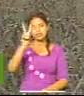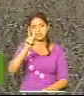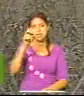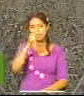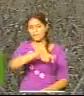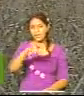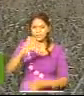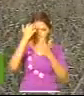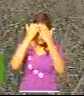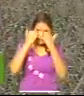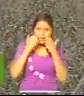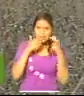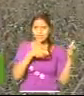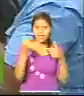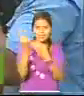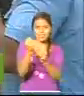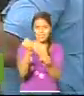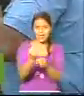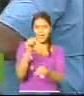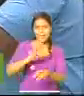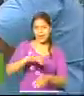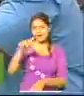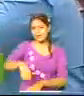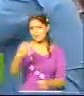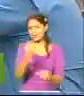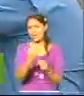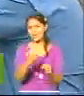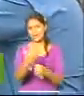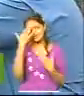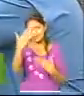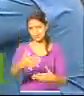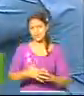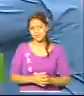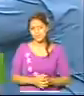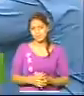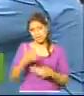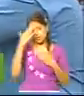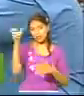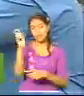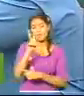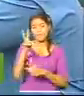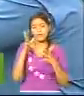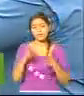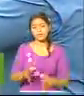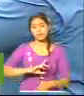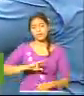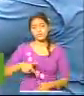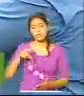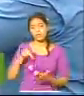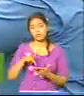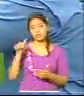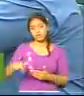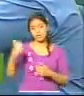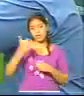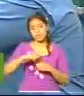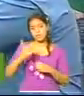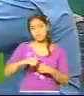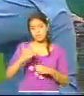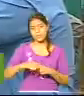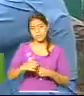encapuchados aquí, pero del trabajo, porque aquí estamos en full trabajo. Un saludo a Venezuela. Un saludo a toda Venezuela. Estamos aquí de Planicie de Maracaibo.